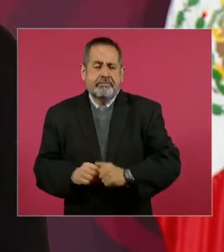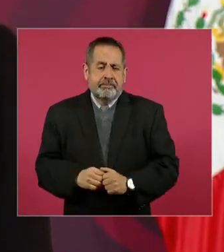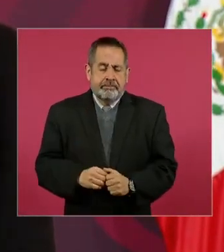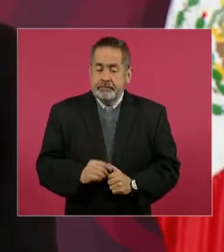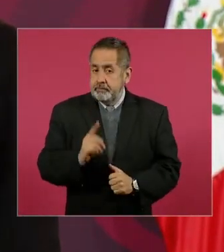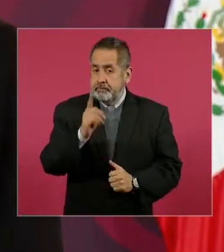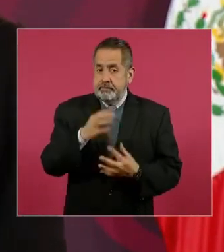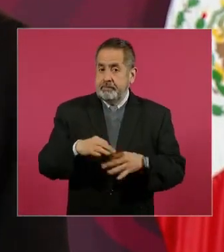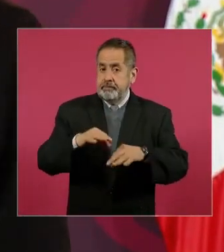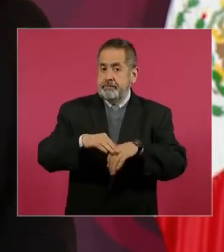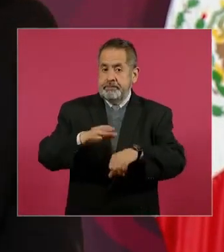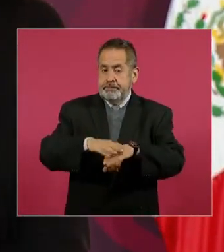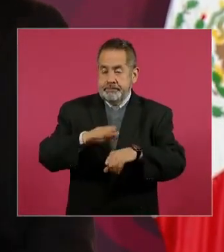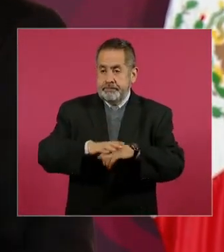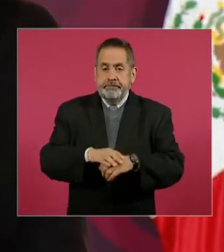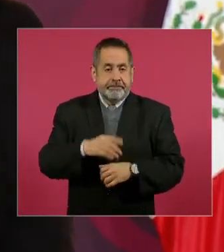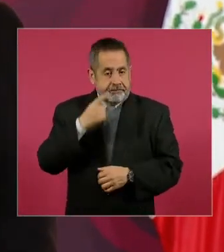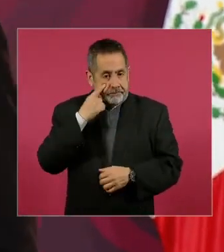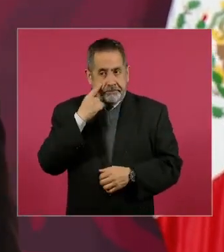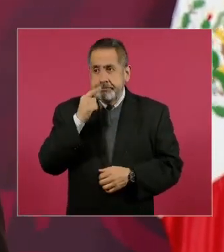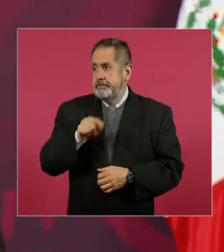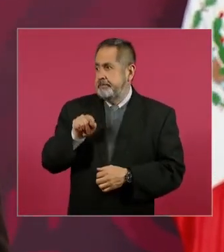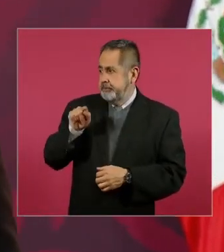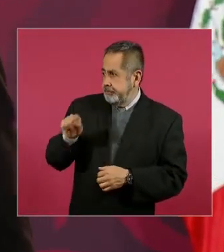obras, todos